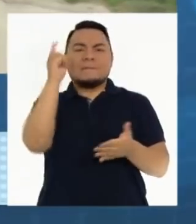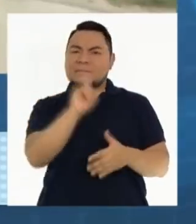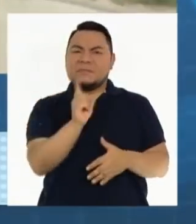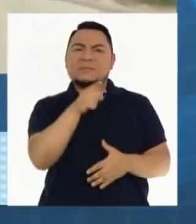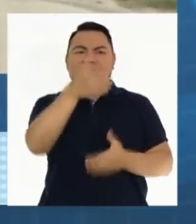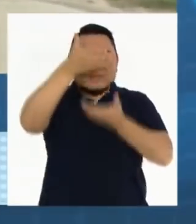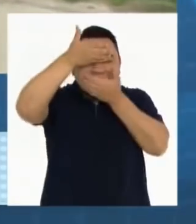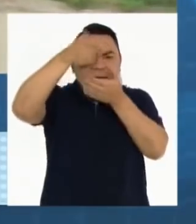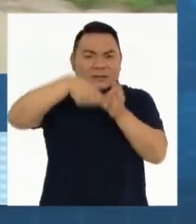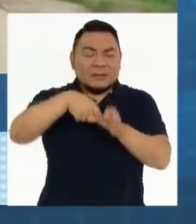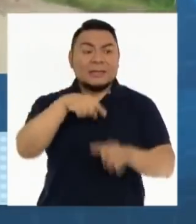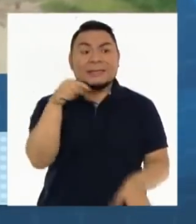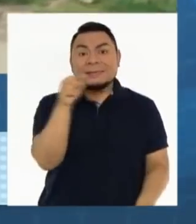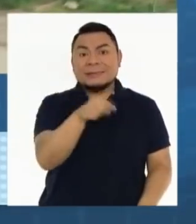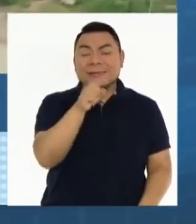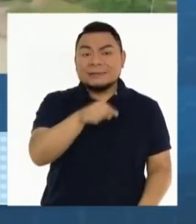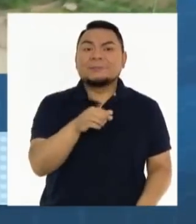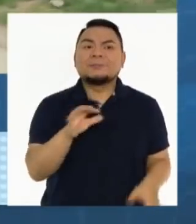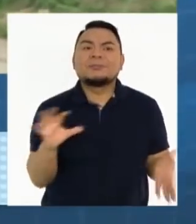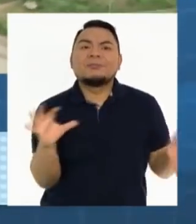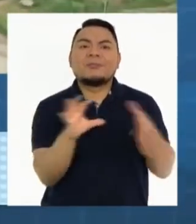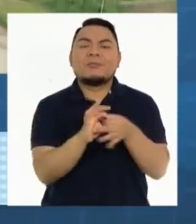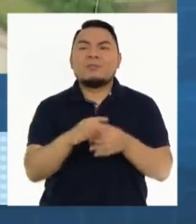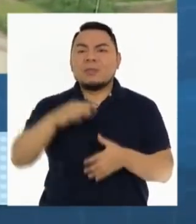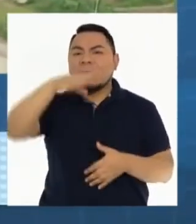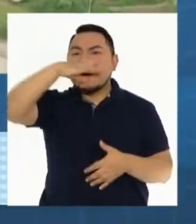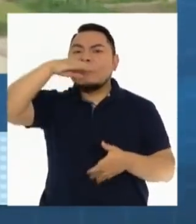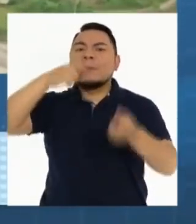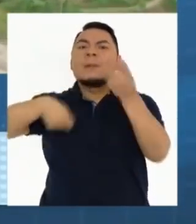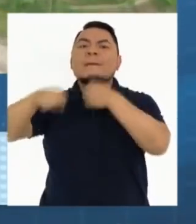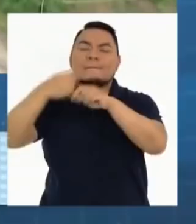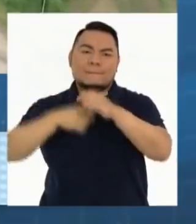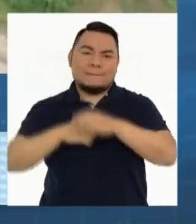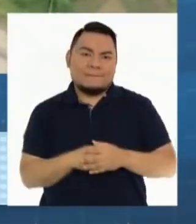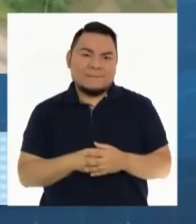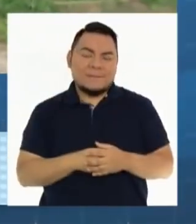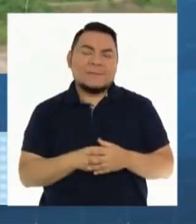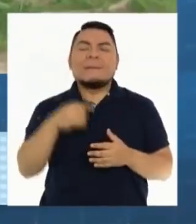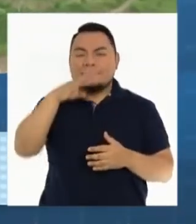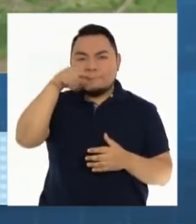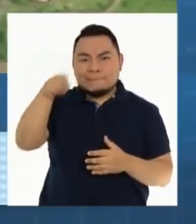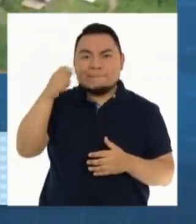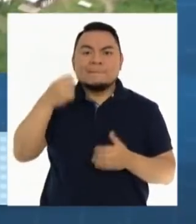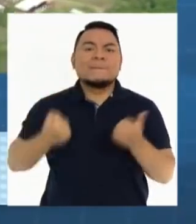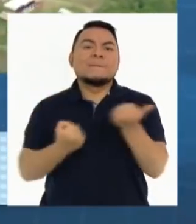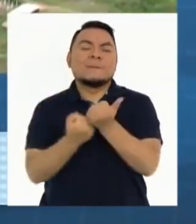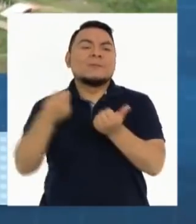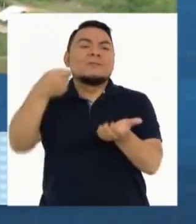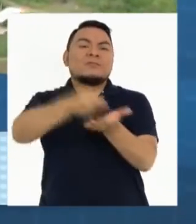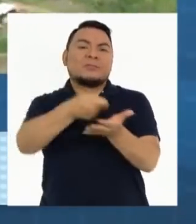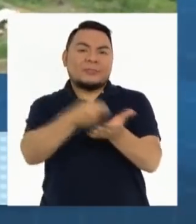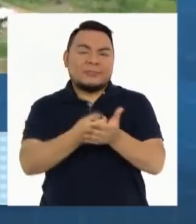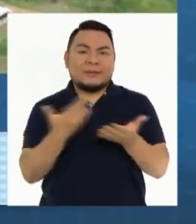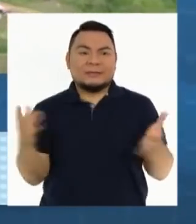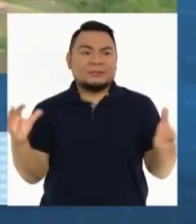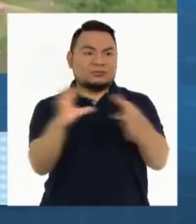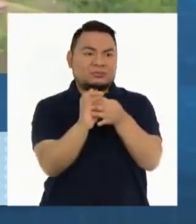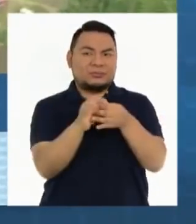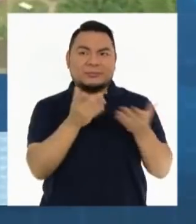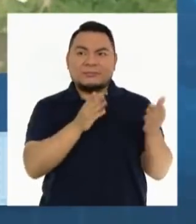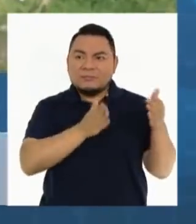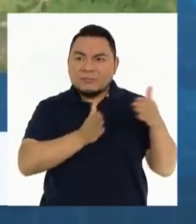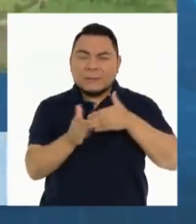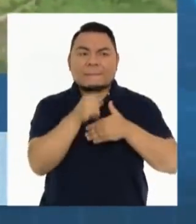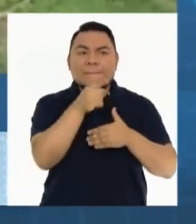narcotraficantes, ¿ustedes creen que ellos pueden hacer una barbaridad de esas sin que sepan los de Sendero? Por